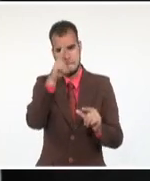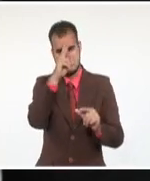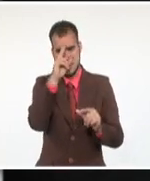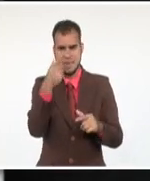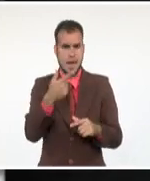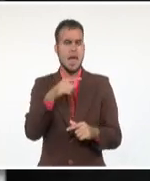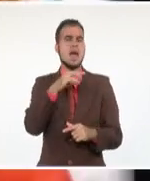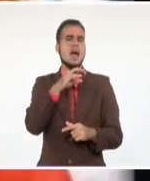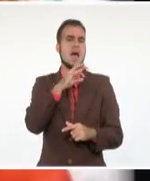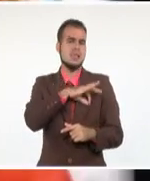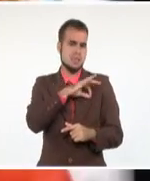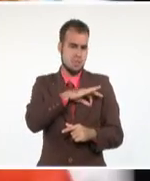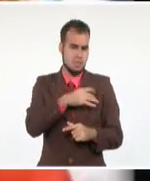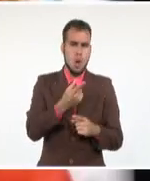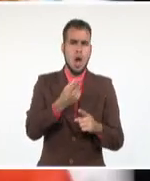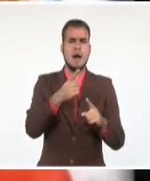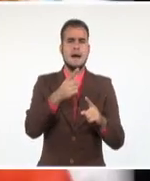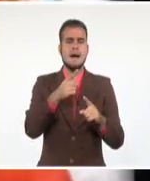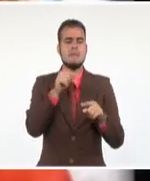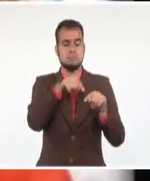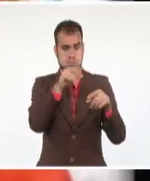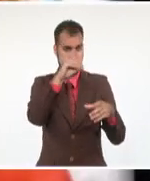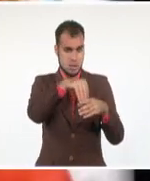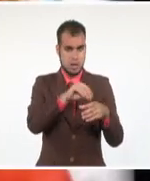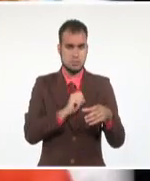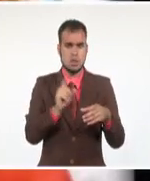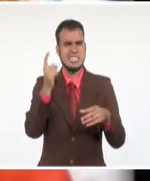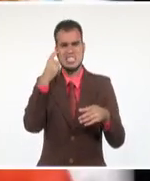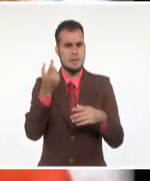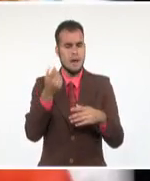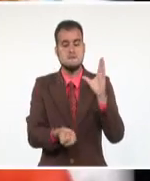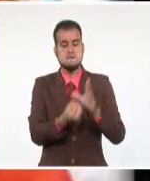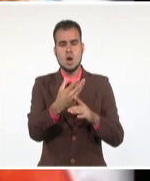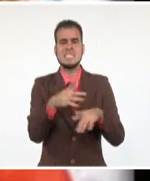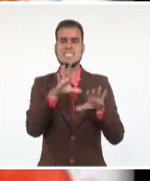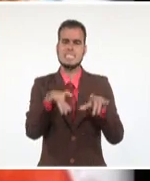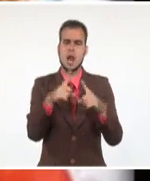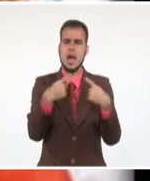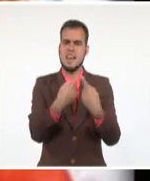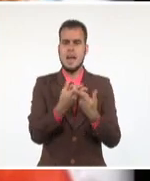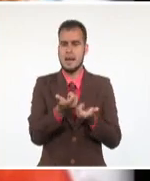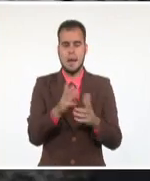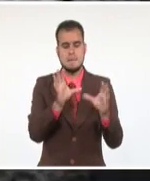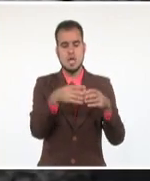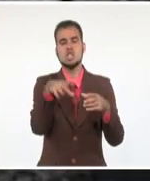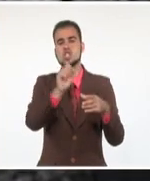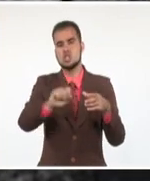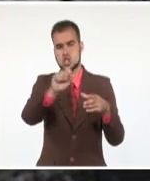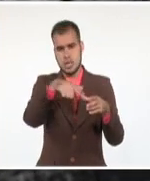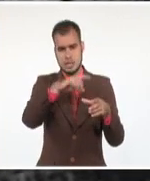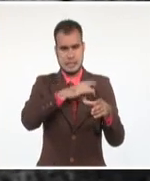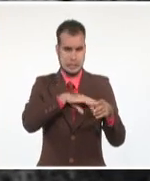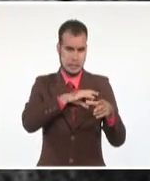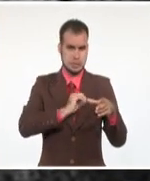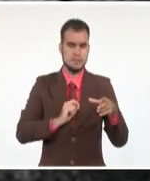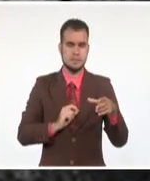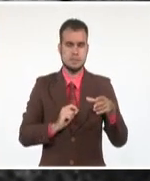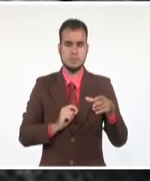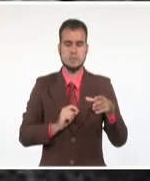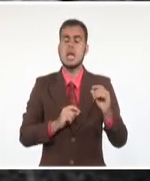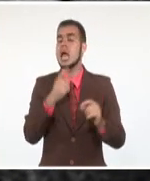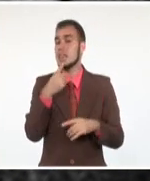de la República, ministro de Salubridad, fundador y secretario general del Partido Socialista de Chile, fundador y presidente del